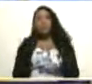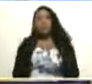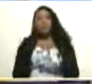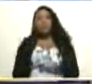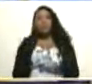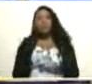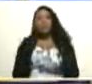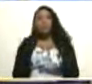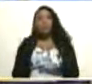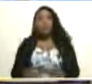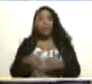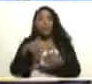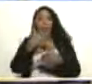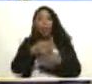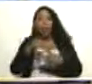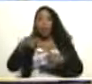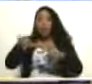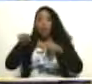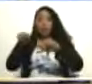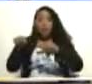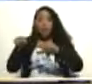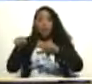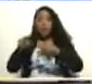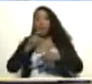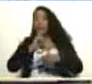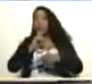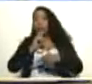Y después, bueno, de todas estas cosas, vicisitudes,